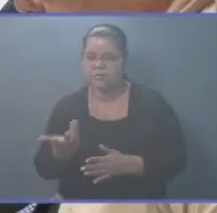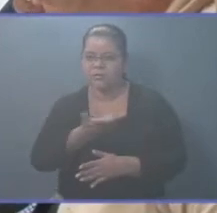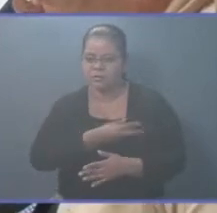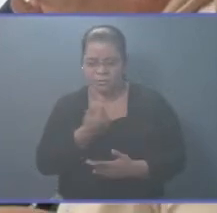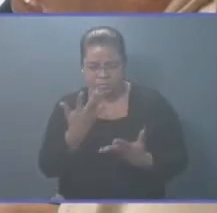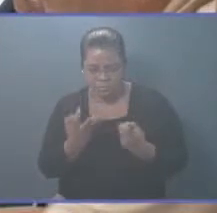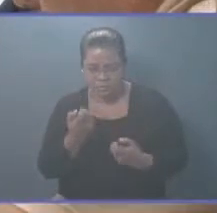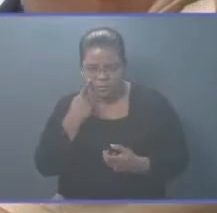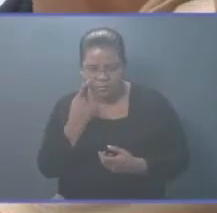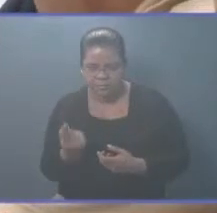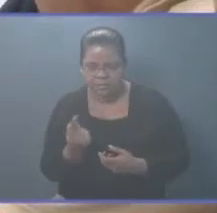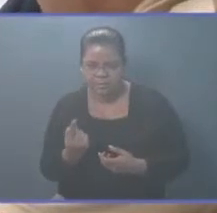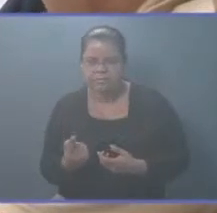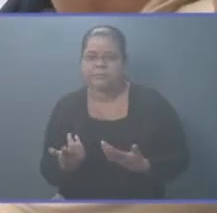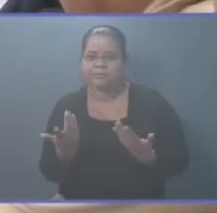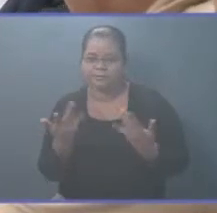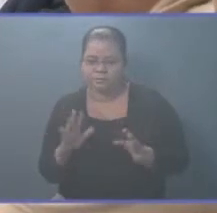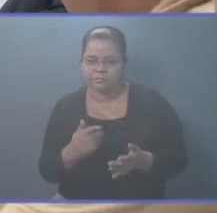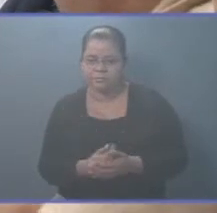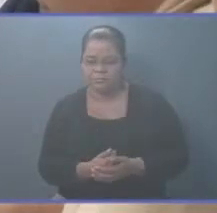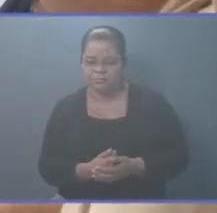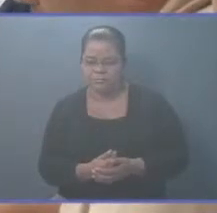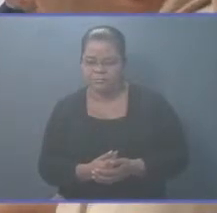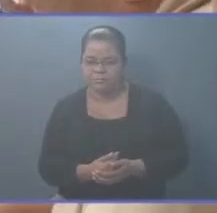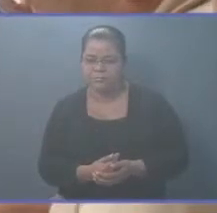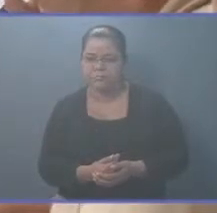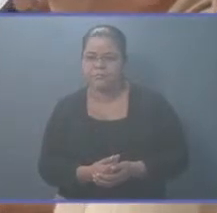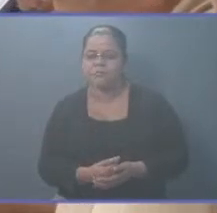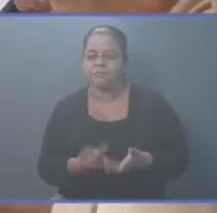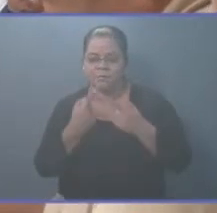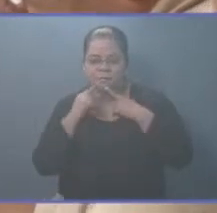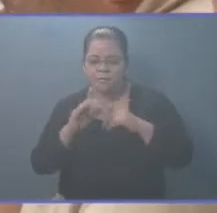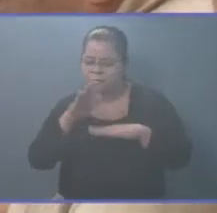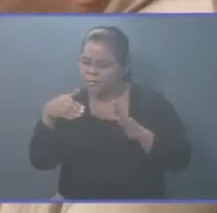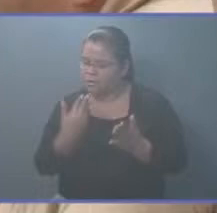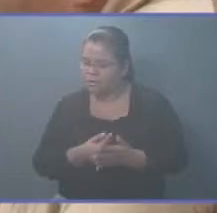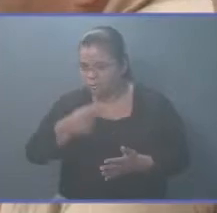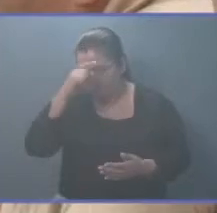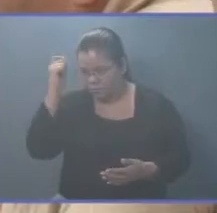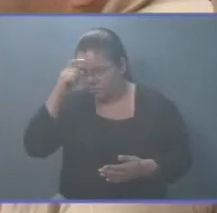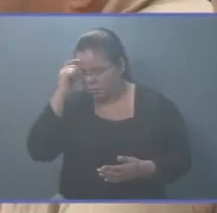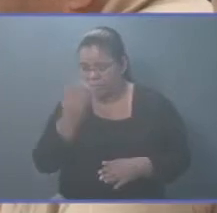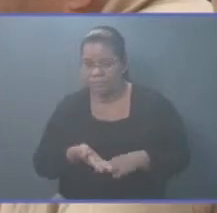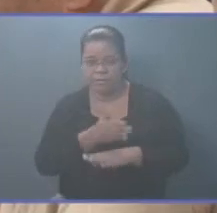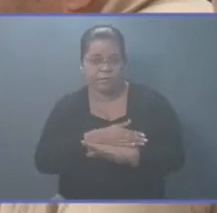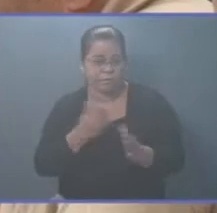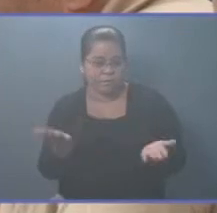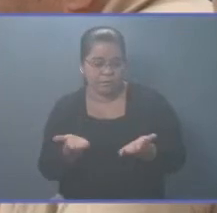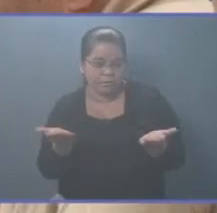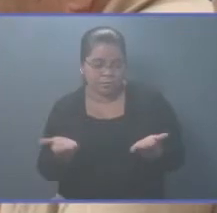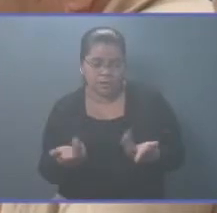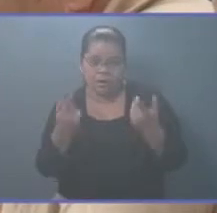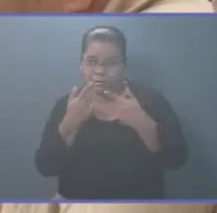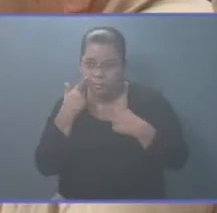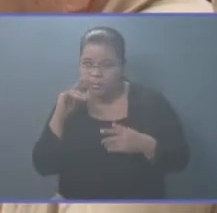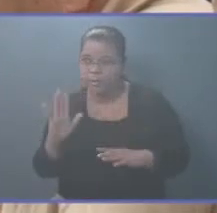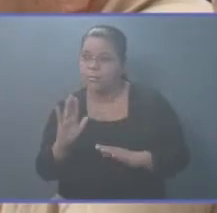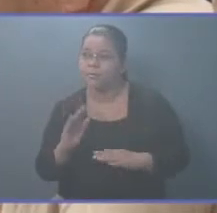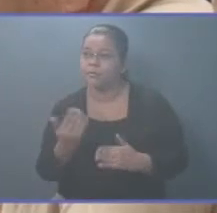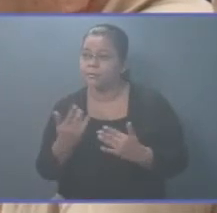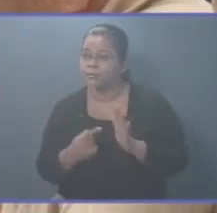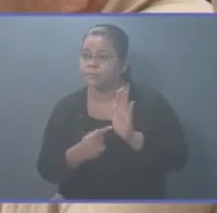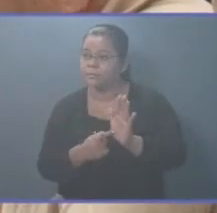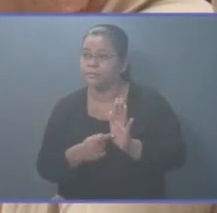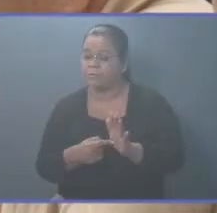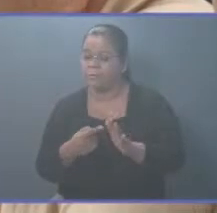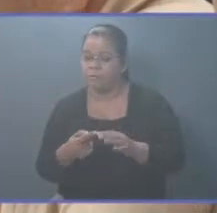a ellos para que vayan a declarar de todo el trabajo que hicieron. No solamente se presentan la